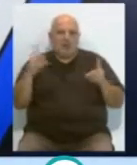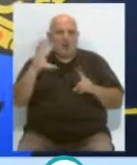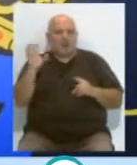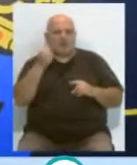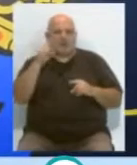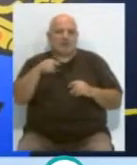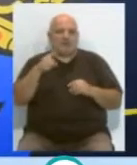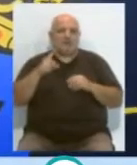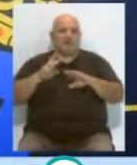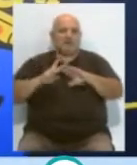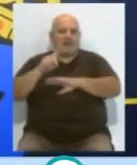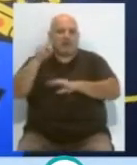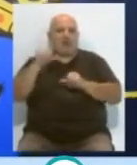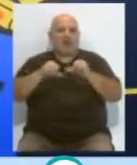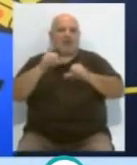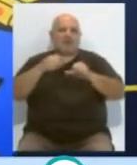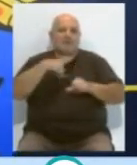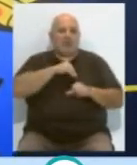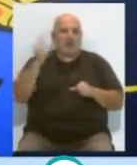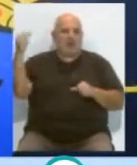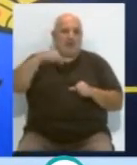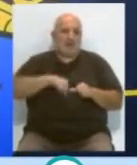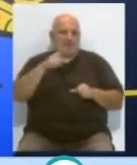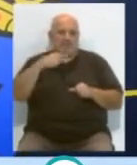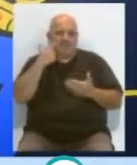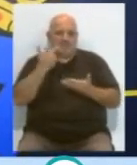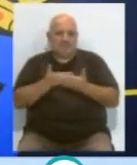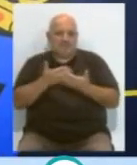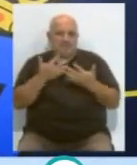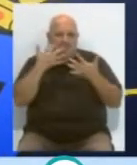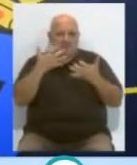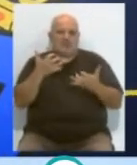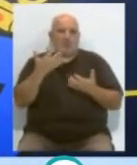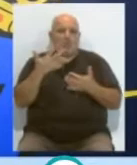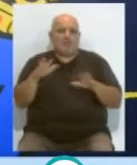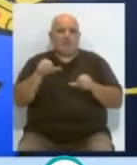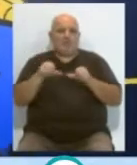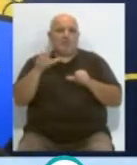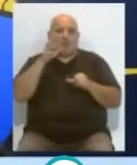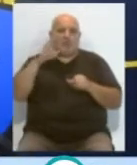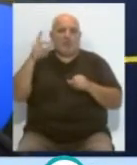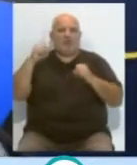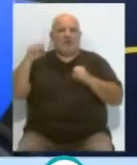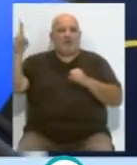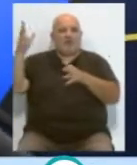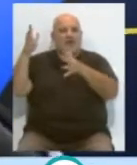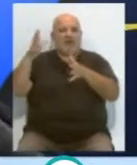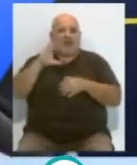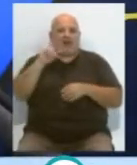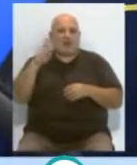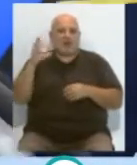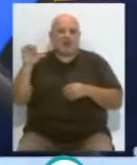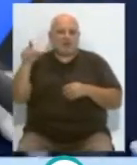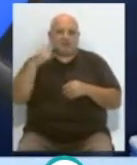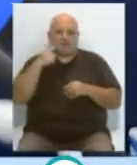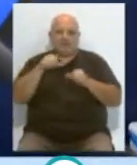conseguirlo, el salto de liga a la Liga Española también sí lo va a notar, pero está claro que cuando viene avalado por un entrenador como Joaquín,